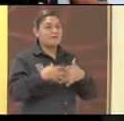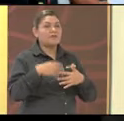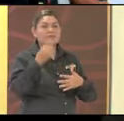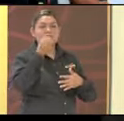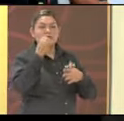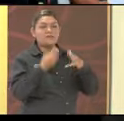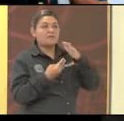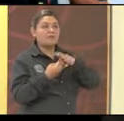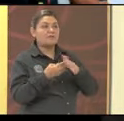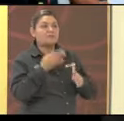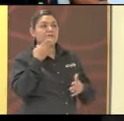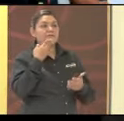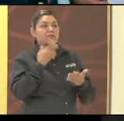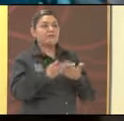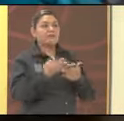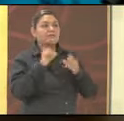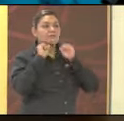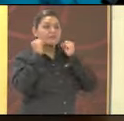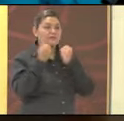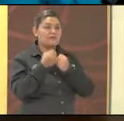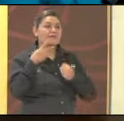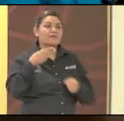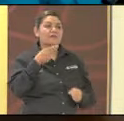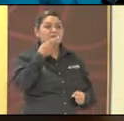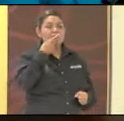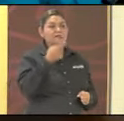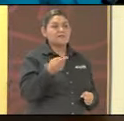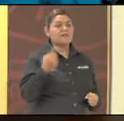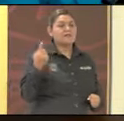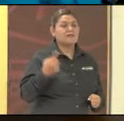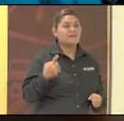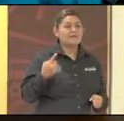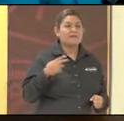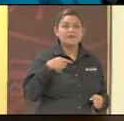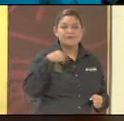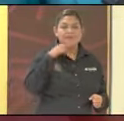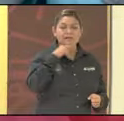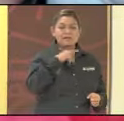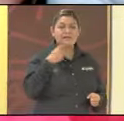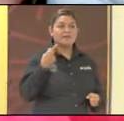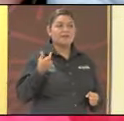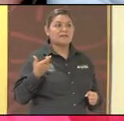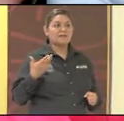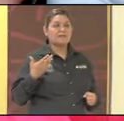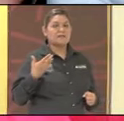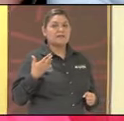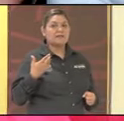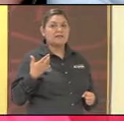comedores de bienestar social. También les comento que, aquí rapidito,